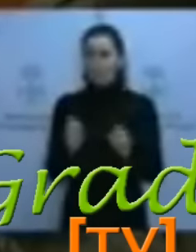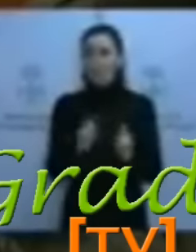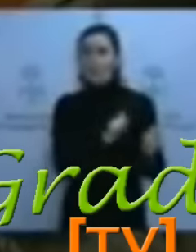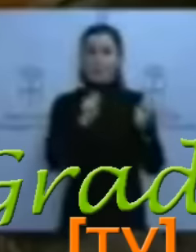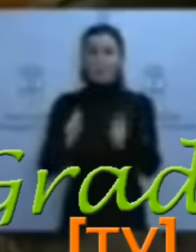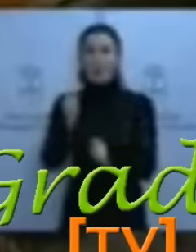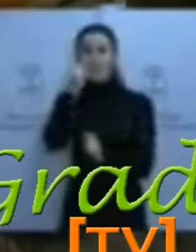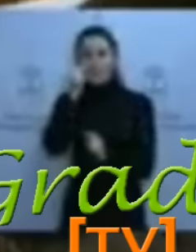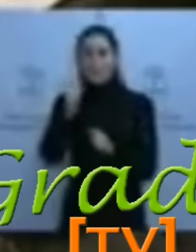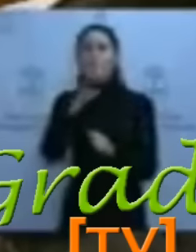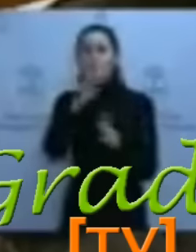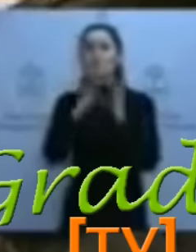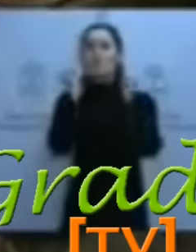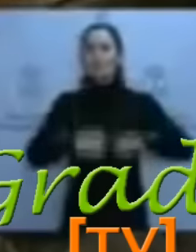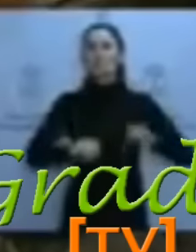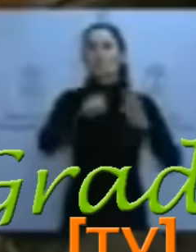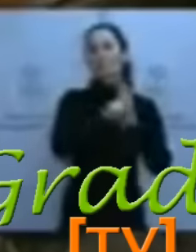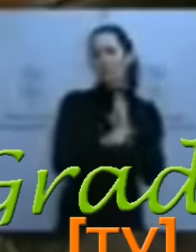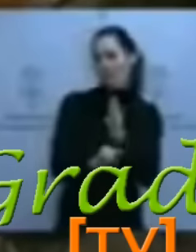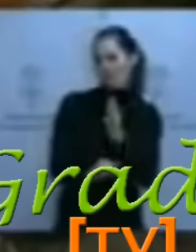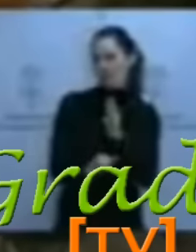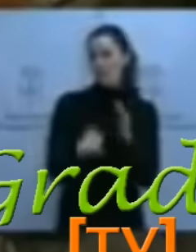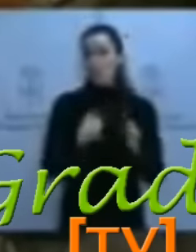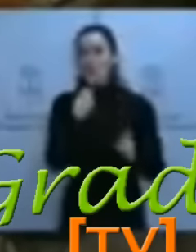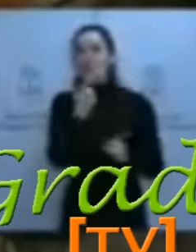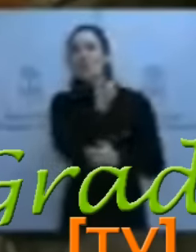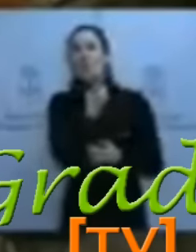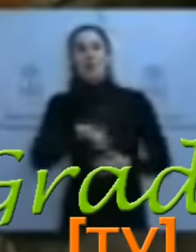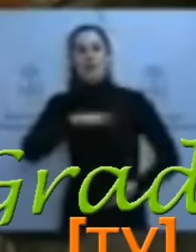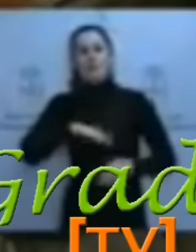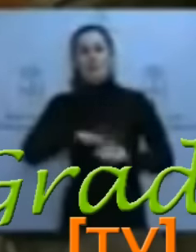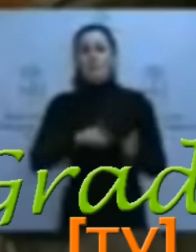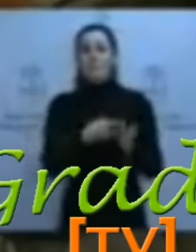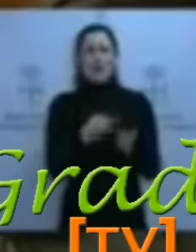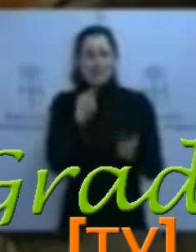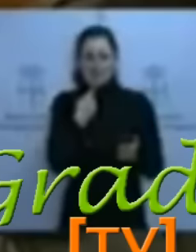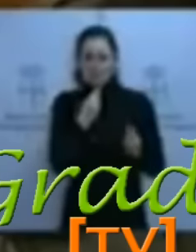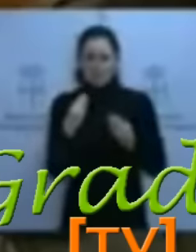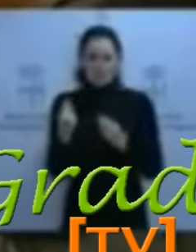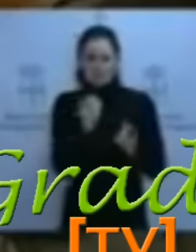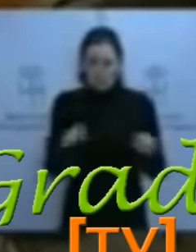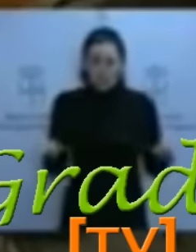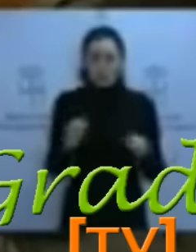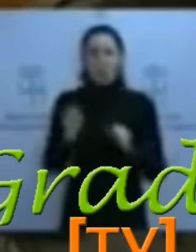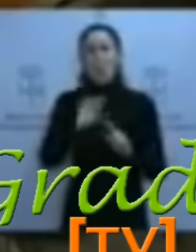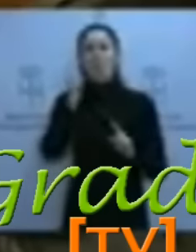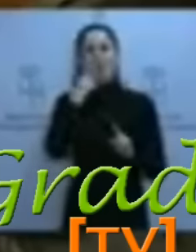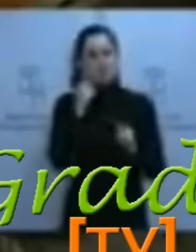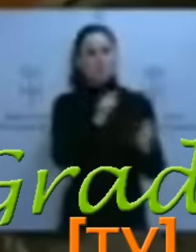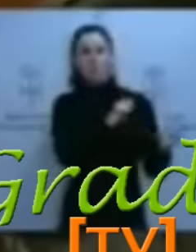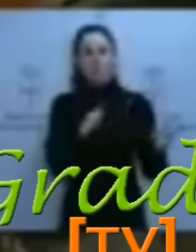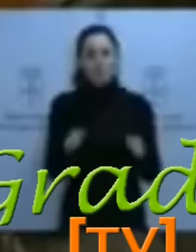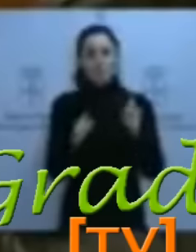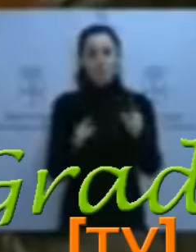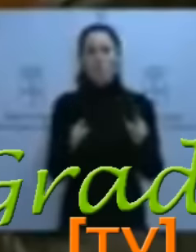Javier Fernández? Mire, consejera, yo no le niego la capacidad de hacer planes, de encargar diagnósticos y su mérito de